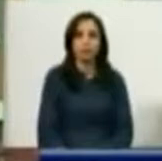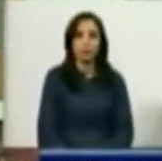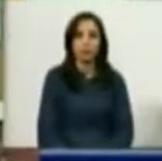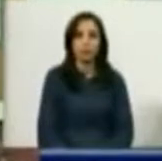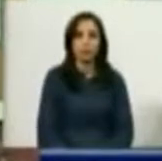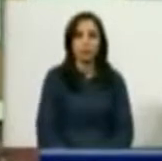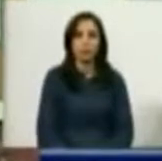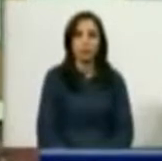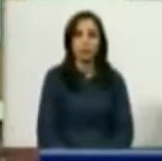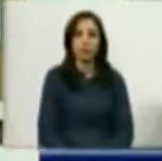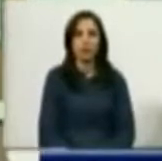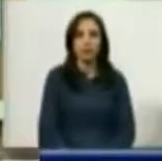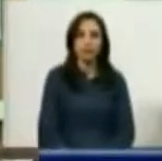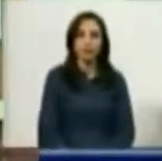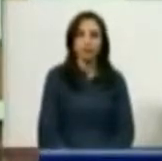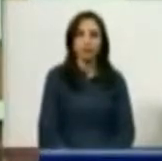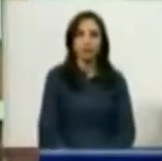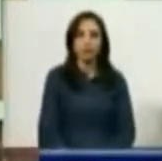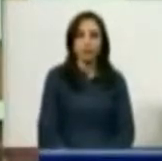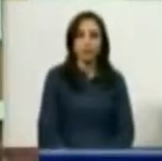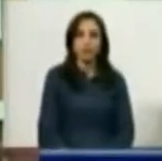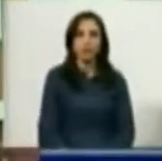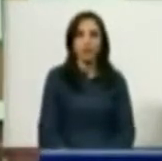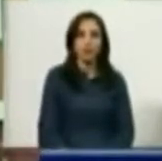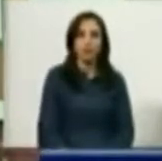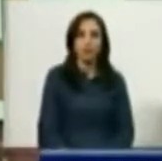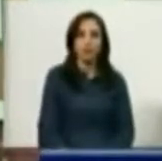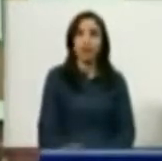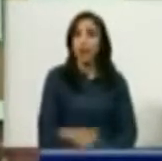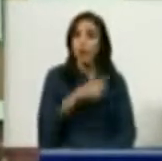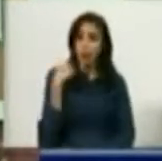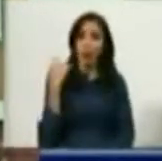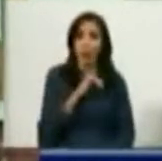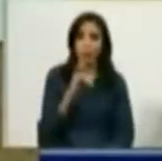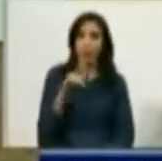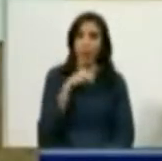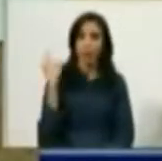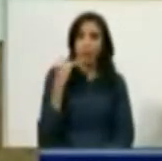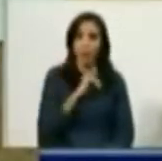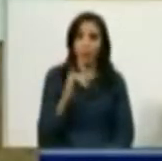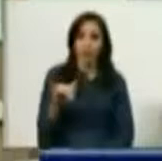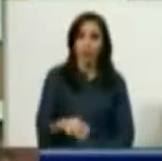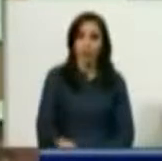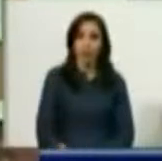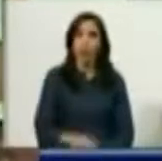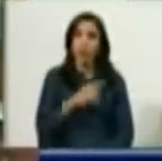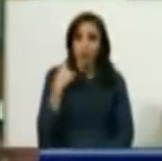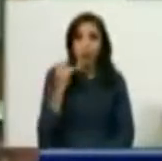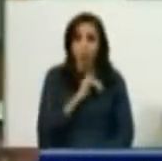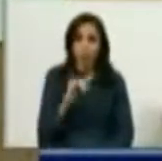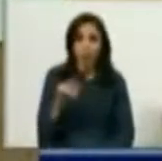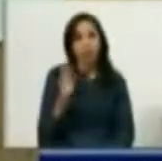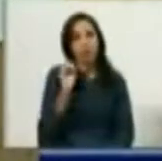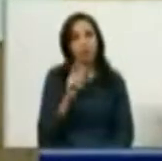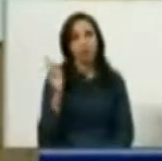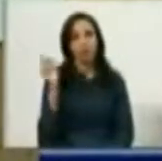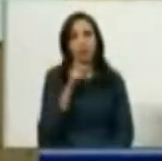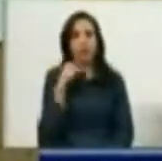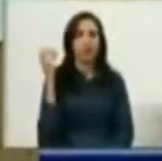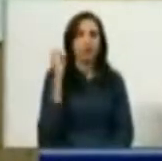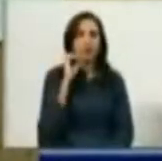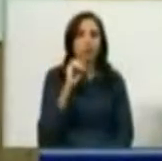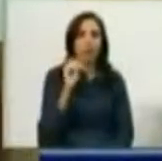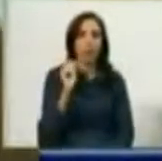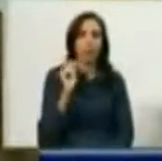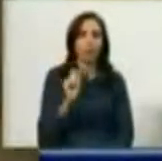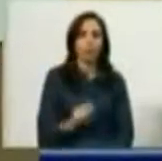si lo paso o sea lo raspo pues vamos a raspar lo mejor lo raspamos cero por